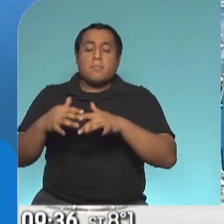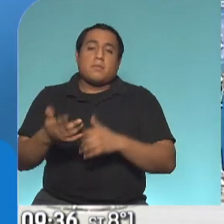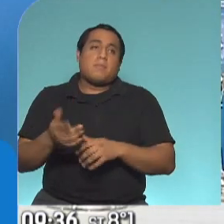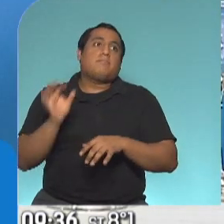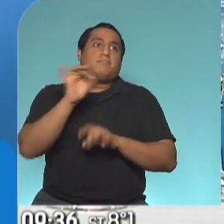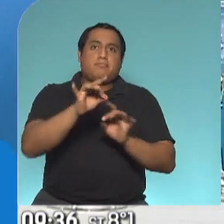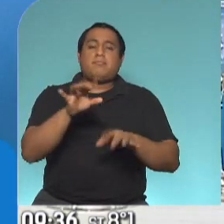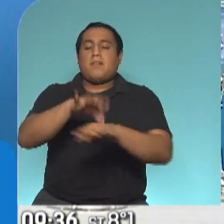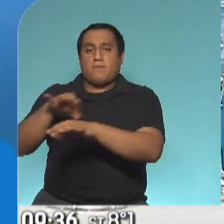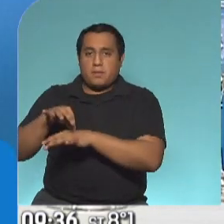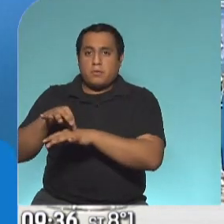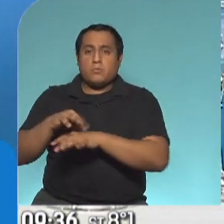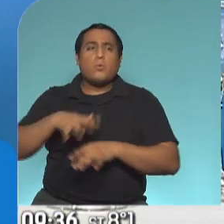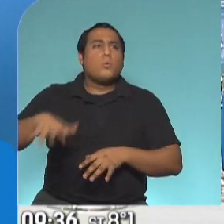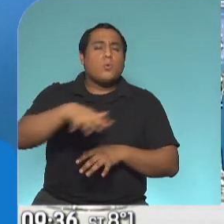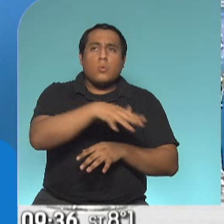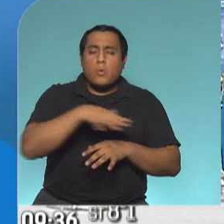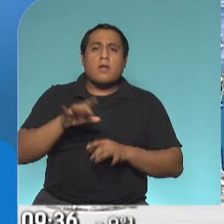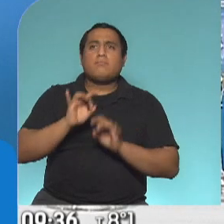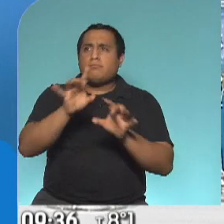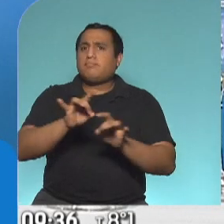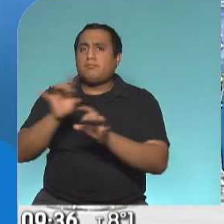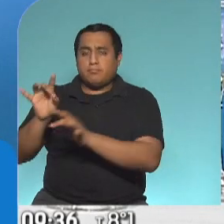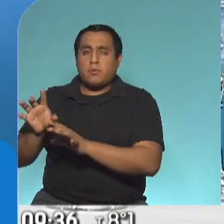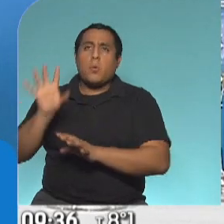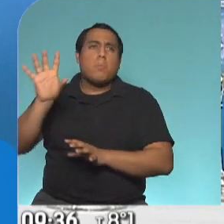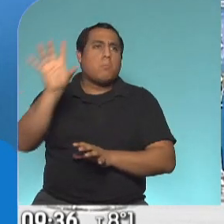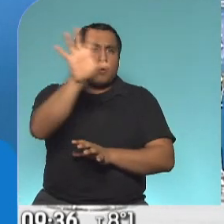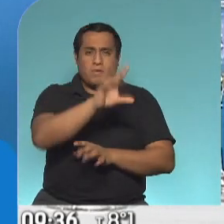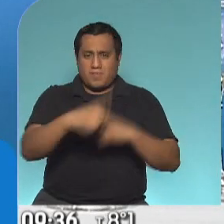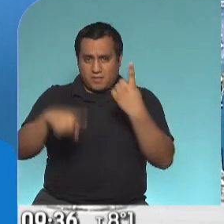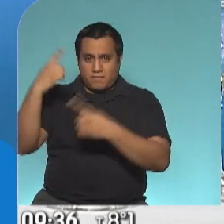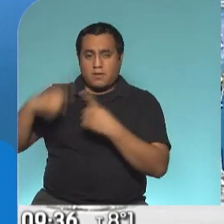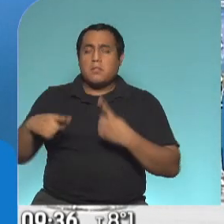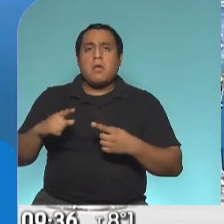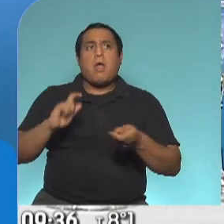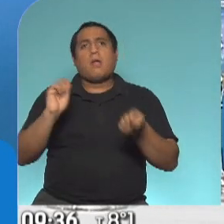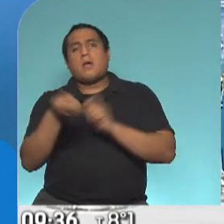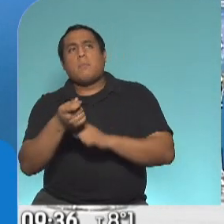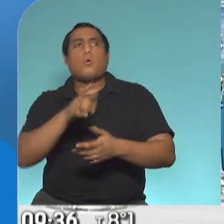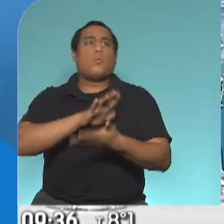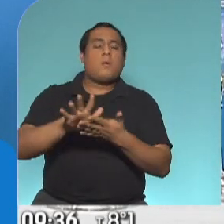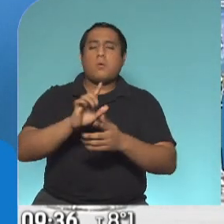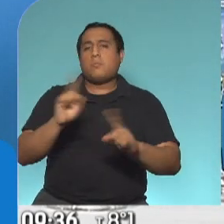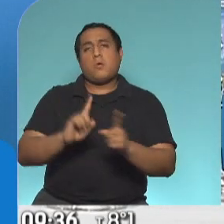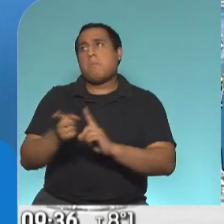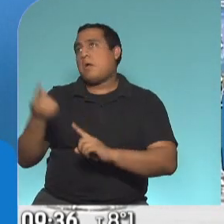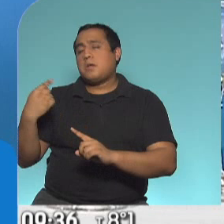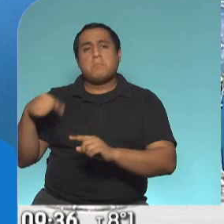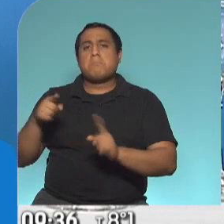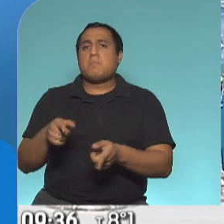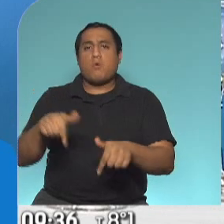las áreas de transmisión comunitaria en las diferentes provincias de nuestro país no han variado con respecto a la jornada de ayer